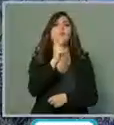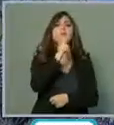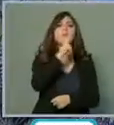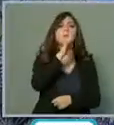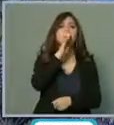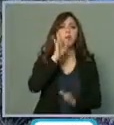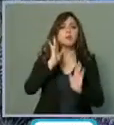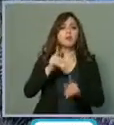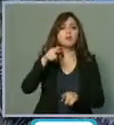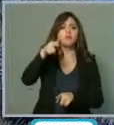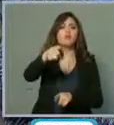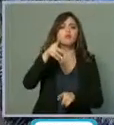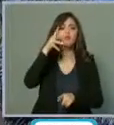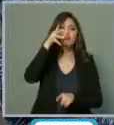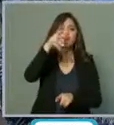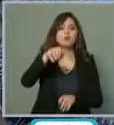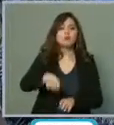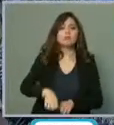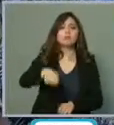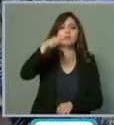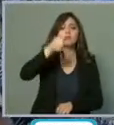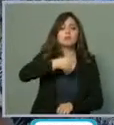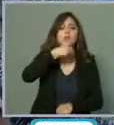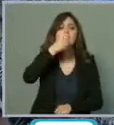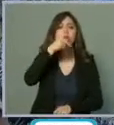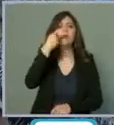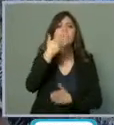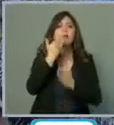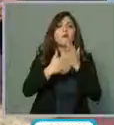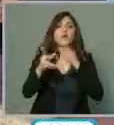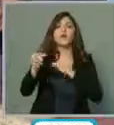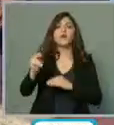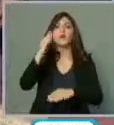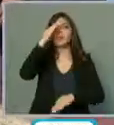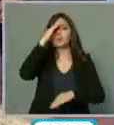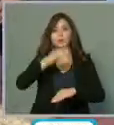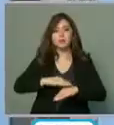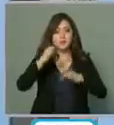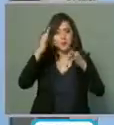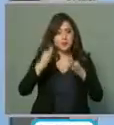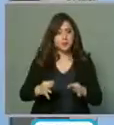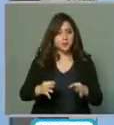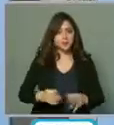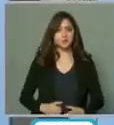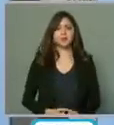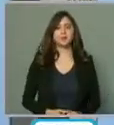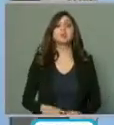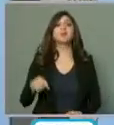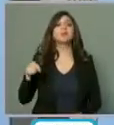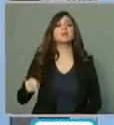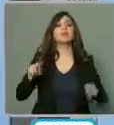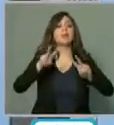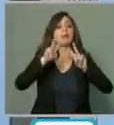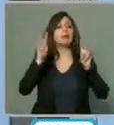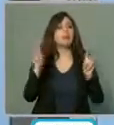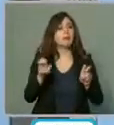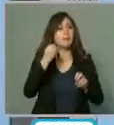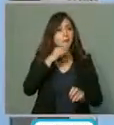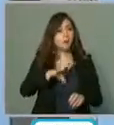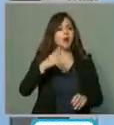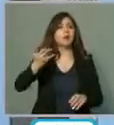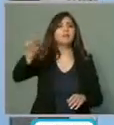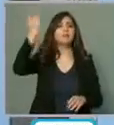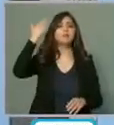tercera edad, que están en la vejez y que a lo mejor no se habían preparado para ello? Hijo, pues mira, es un súper tema, la verdad que yo recuerdo cuando yo era